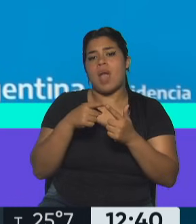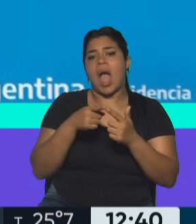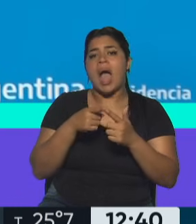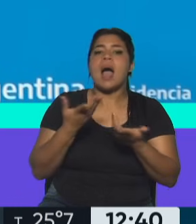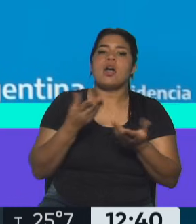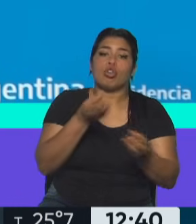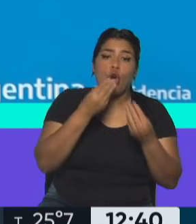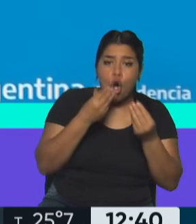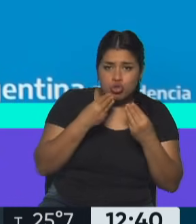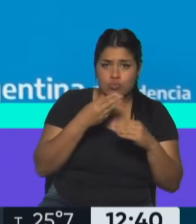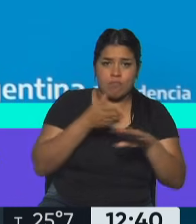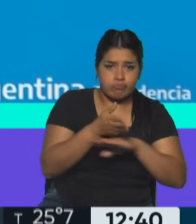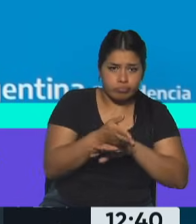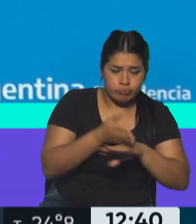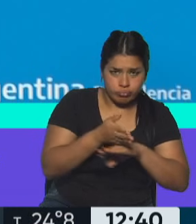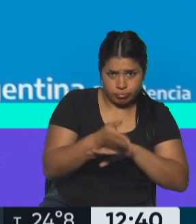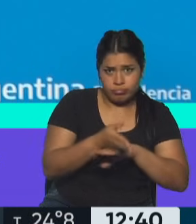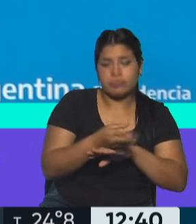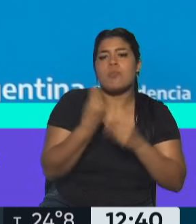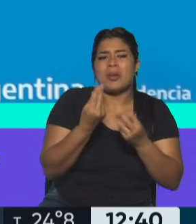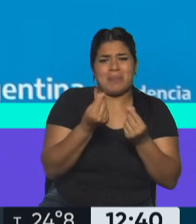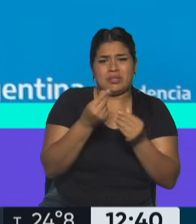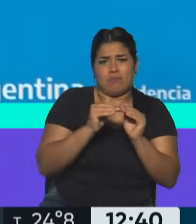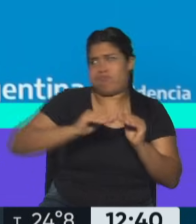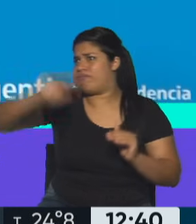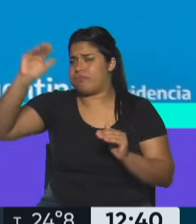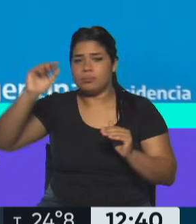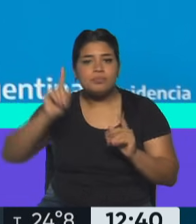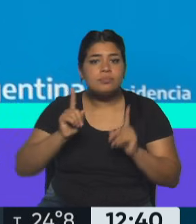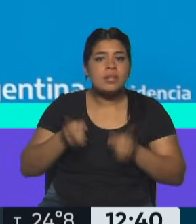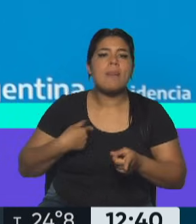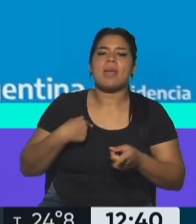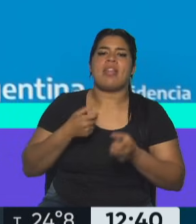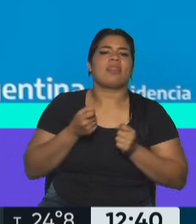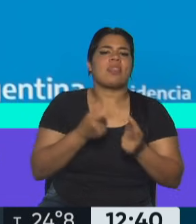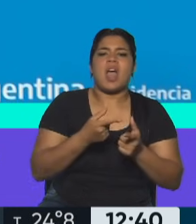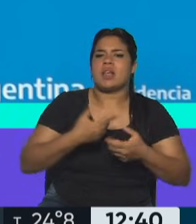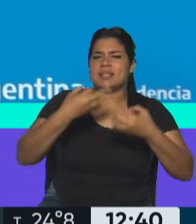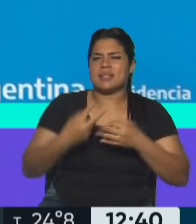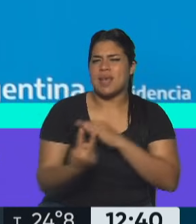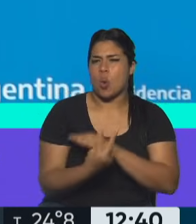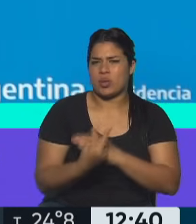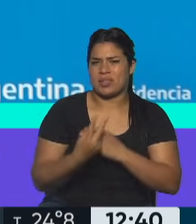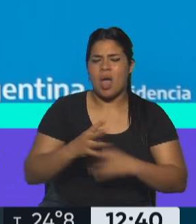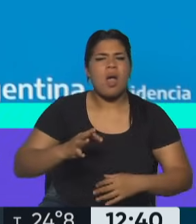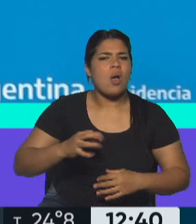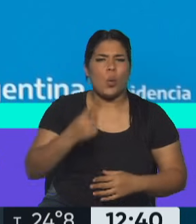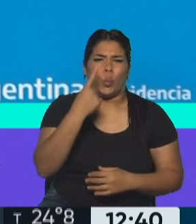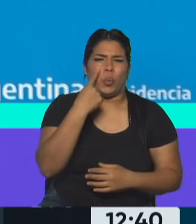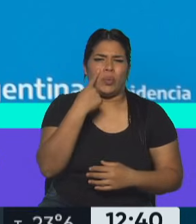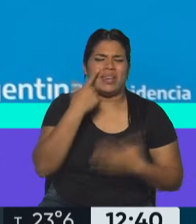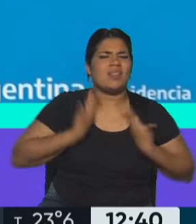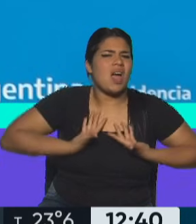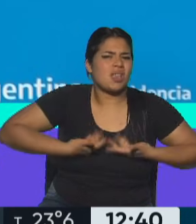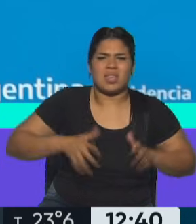y a la alimentación, por el alza indiscriminada de los precios y con garantizar la seguridad y la vida que podamos vivir tranquilos. Las dos